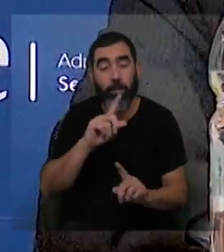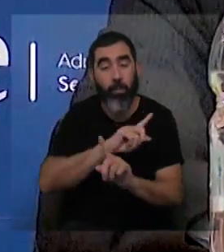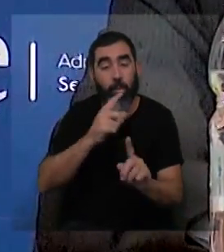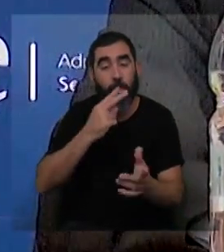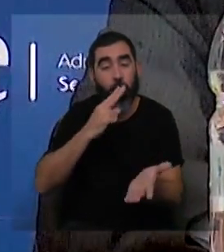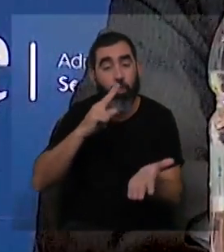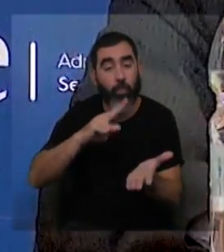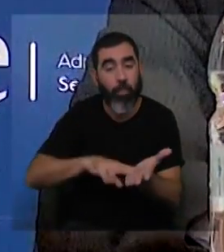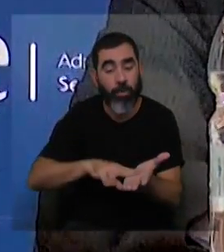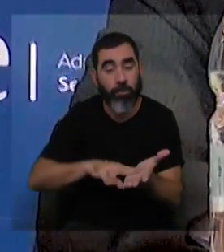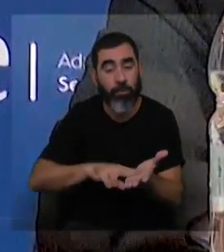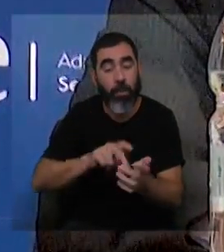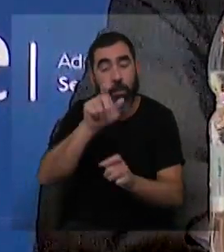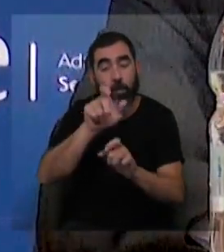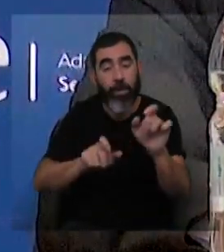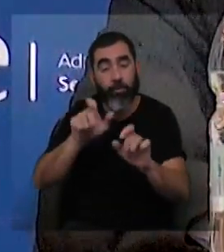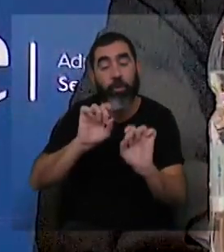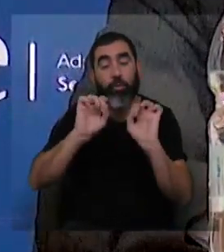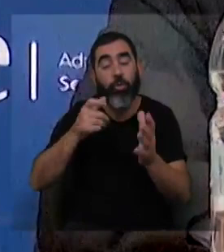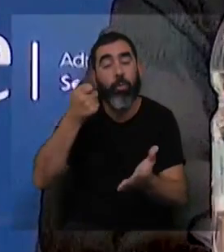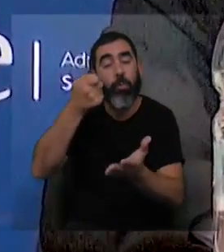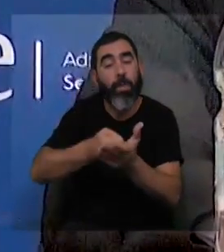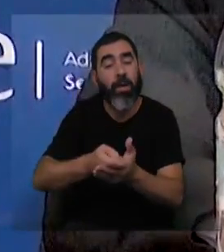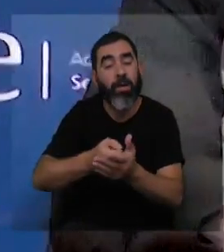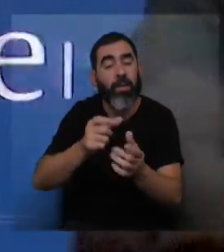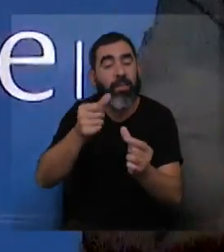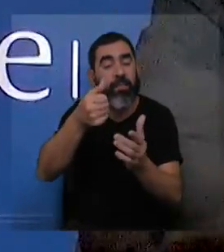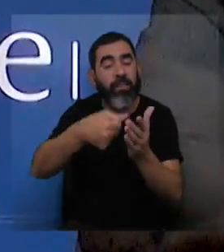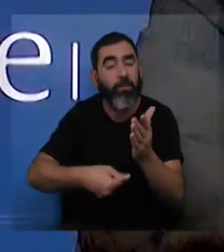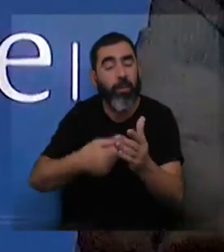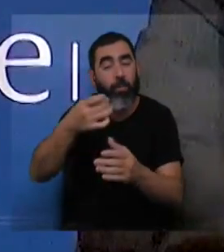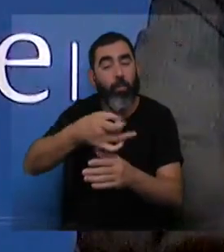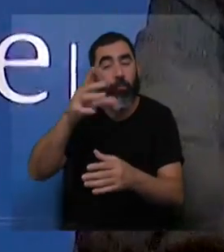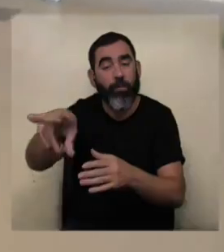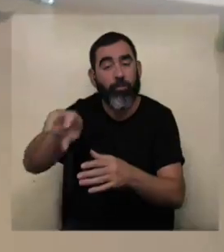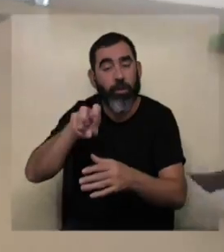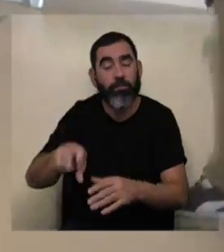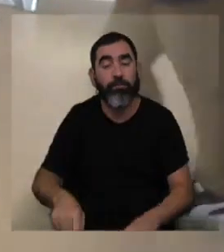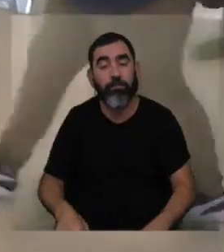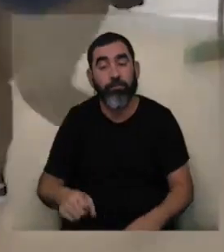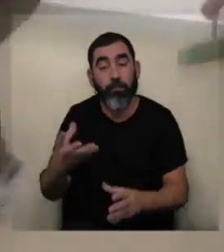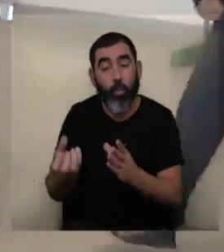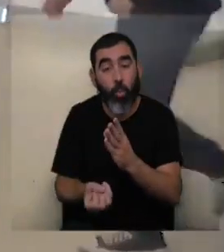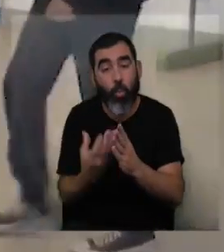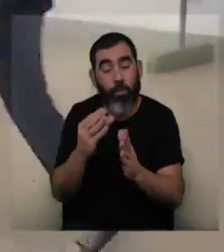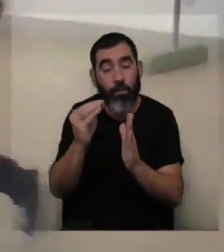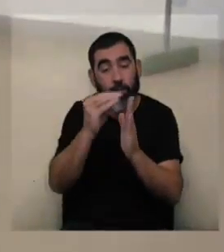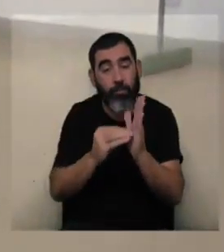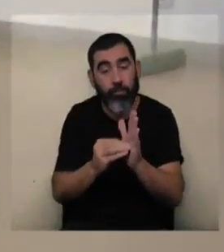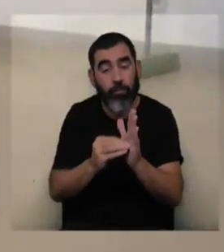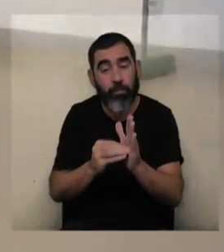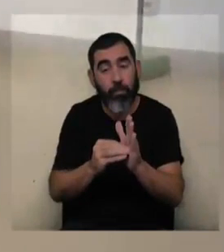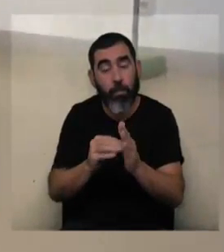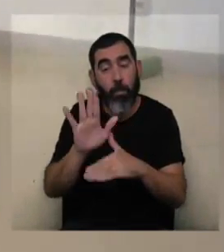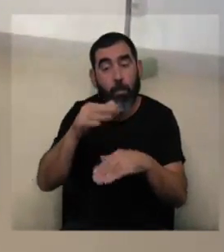tasas moderadoras y las personas usuarias solo deberán abonar un timbre profesional para retirarlos del prestador. La incorporación implica incrementos en las